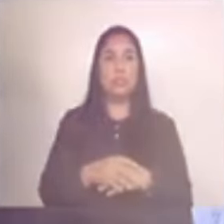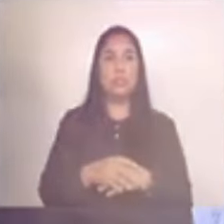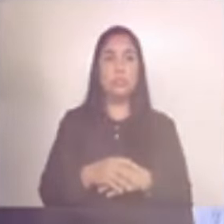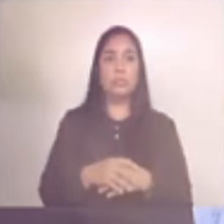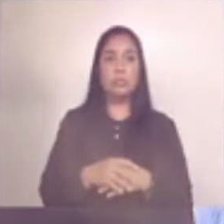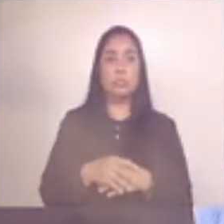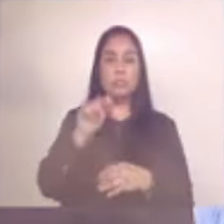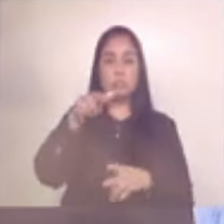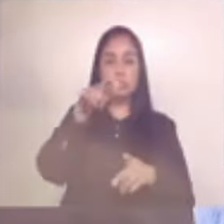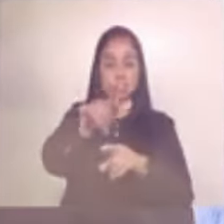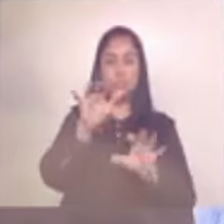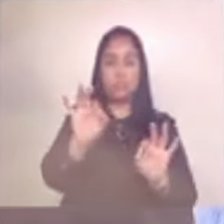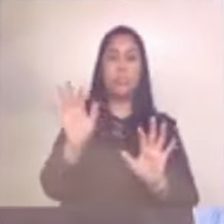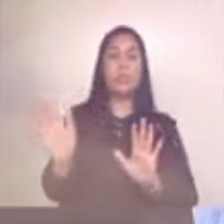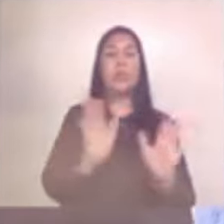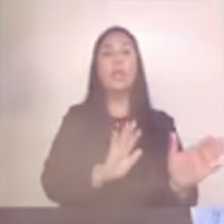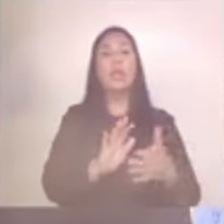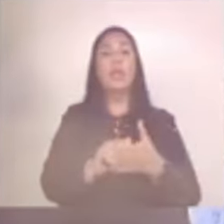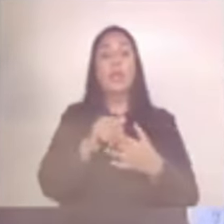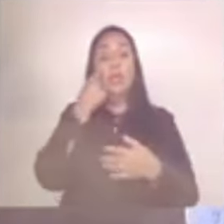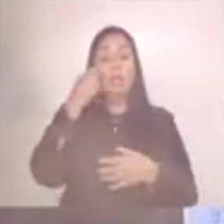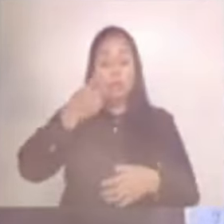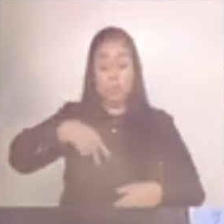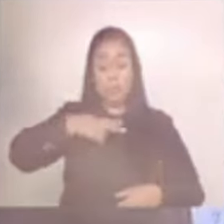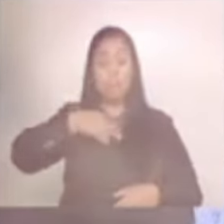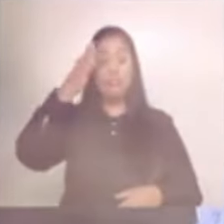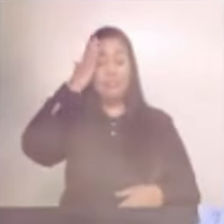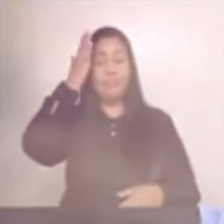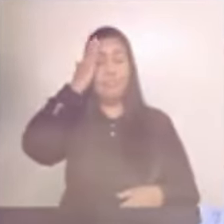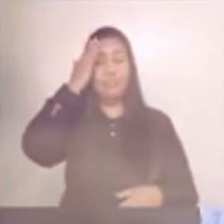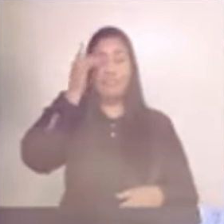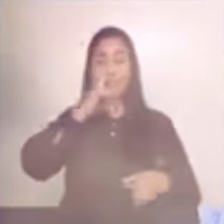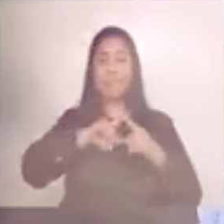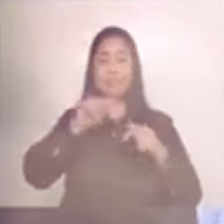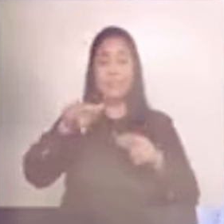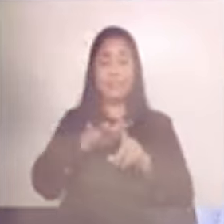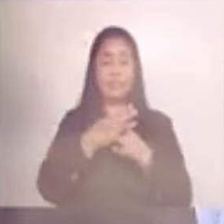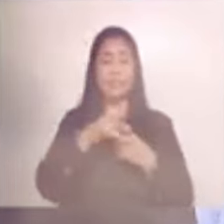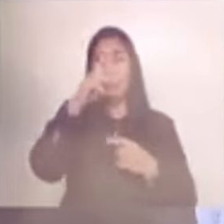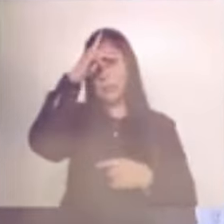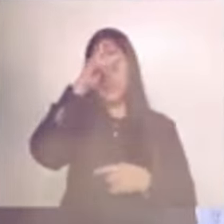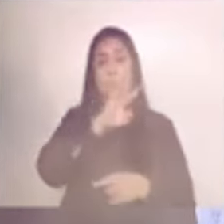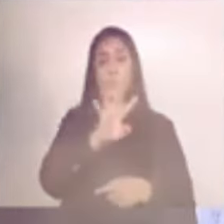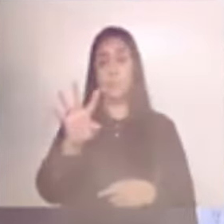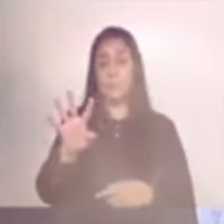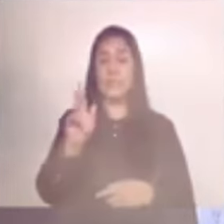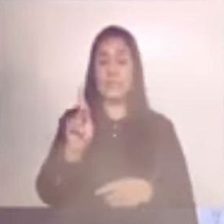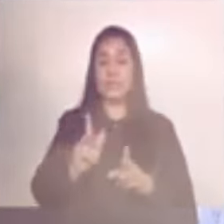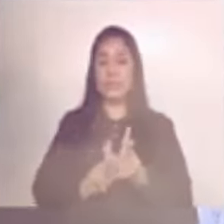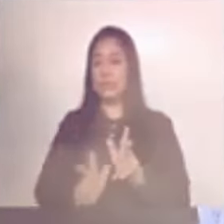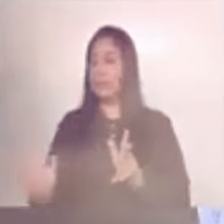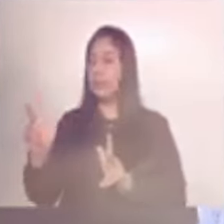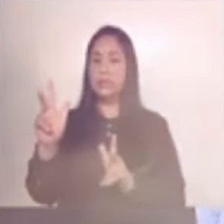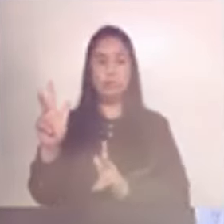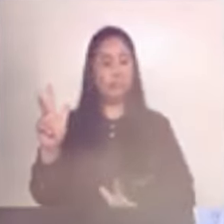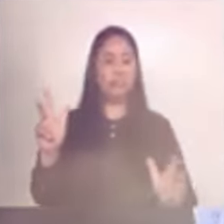este aparato. Nosotros estamos muy conscientes de que la situación en el kilómetro 44 y el desvío que